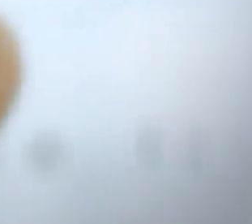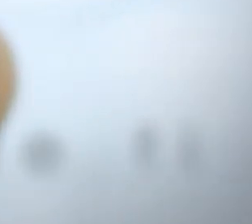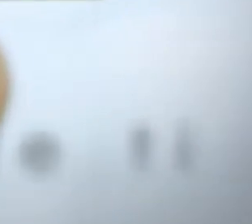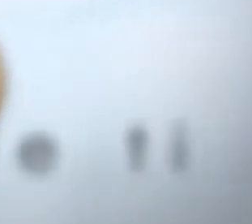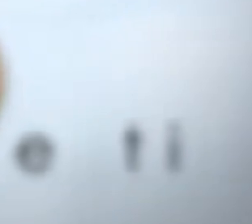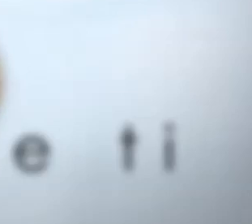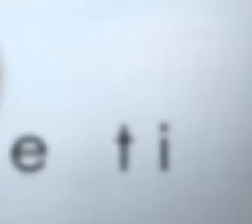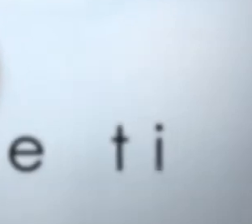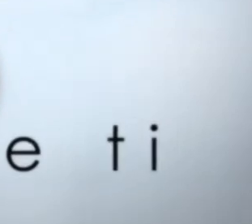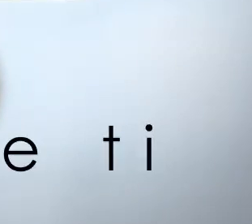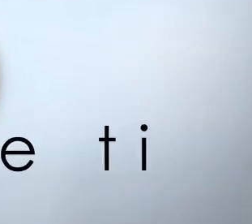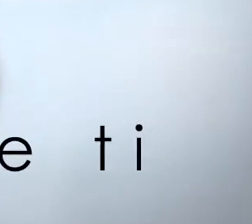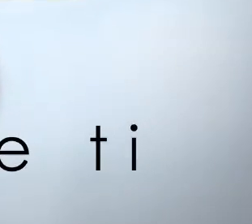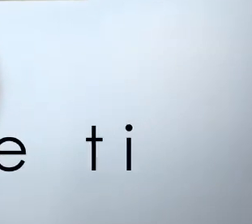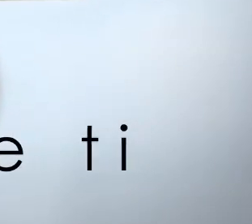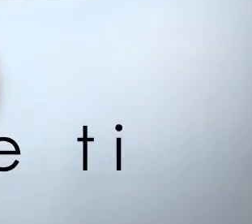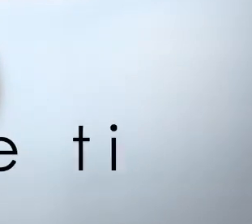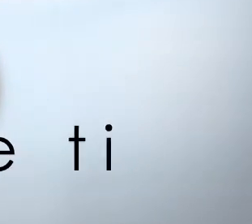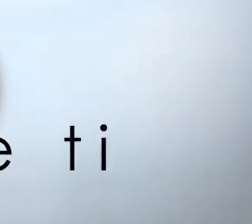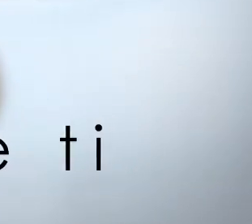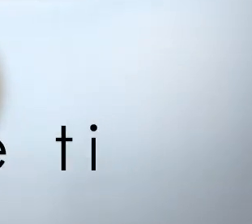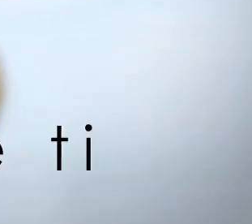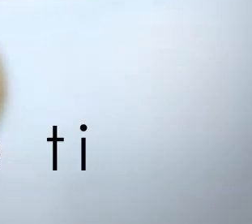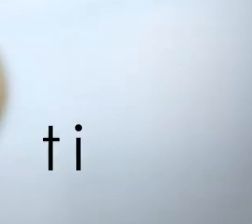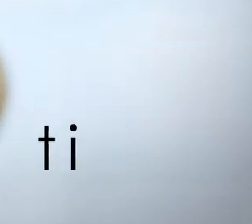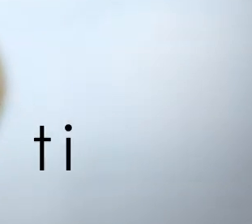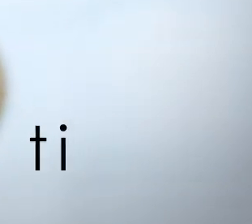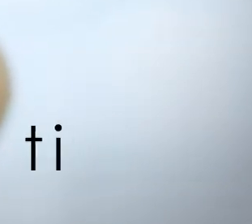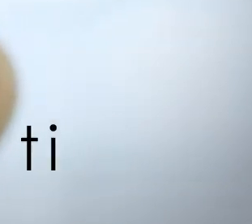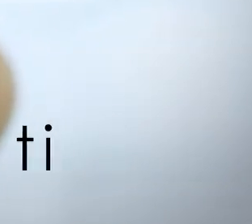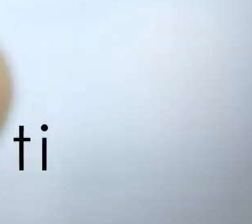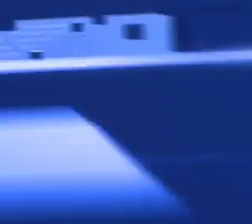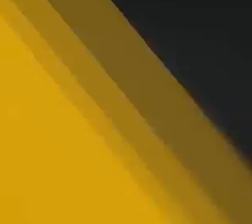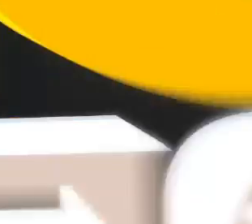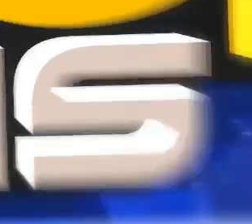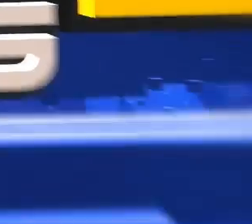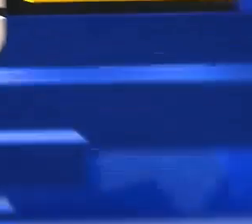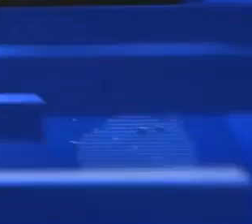Estás viendo Enlace Televisión, más cerca de ti.